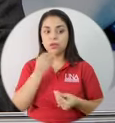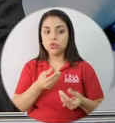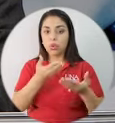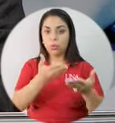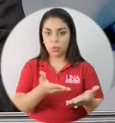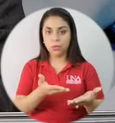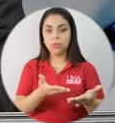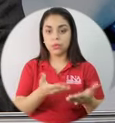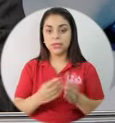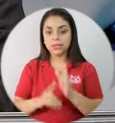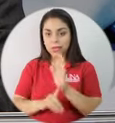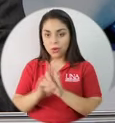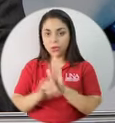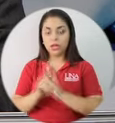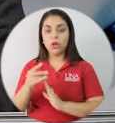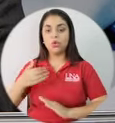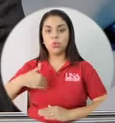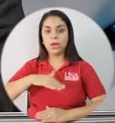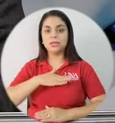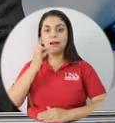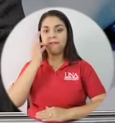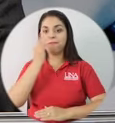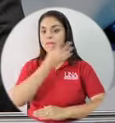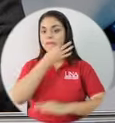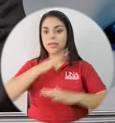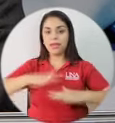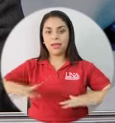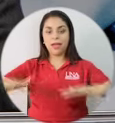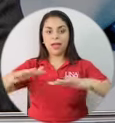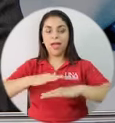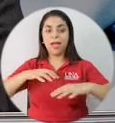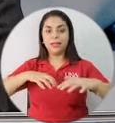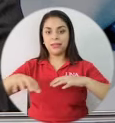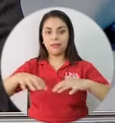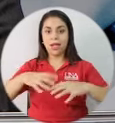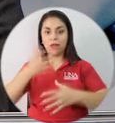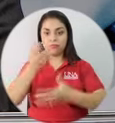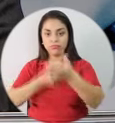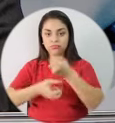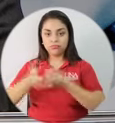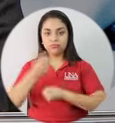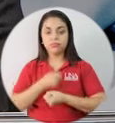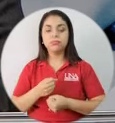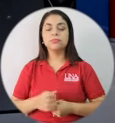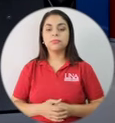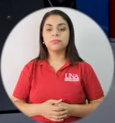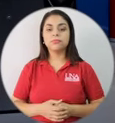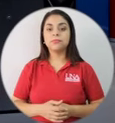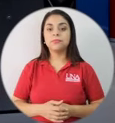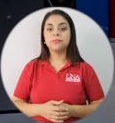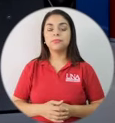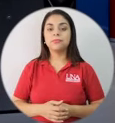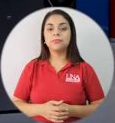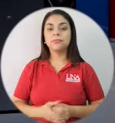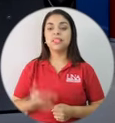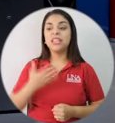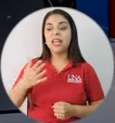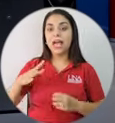café y producto final estamos desarrollando en nuestra finca, en nuestra actividad productiva.